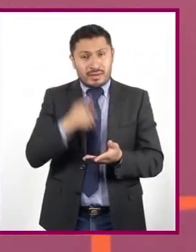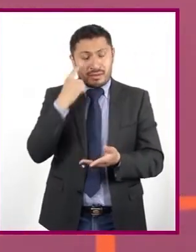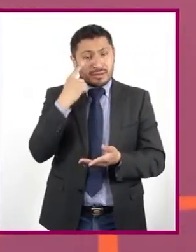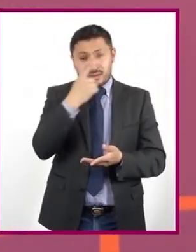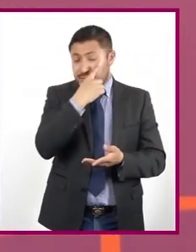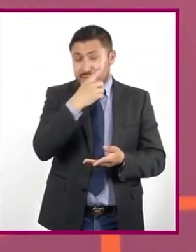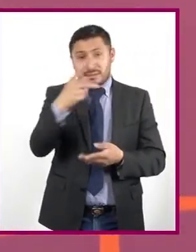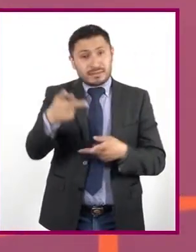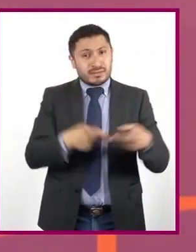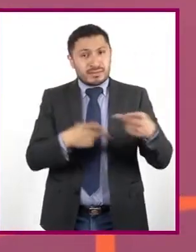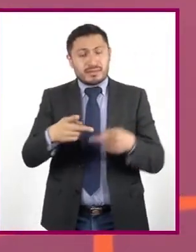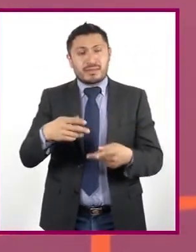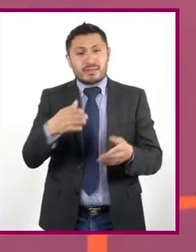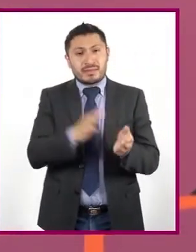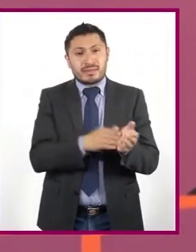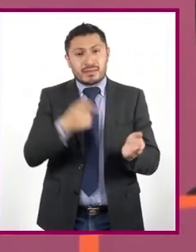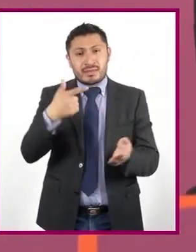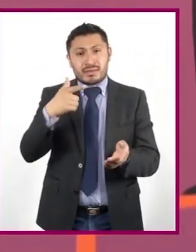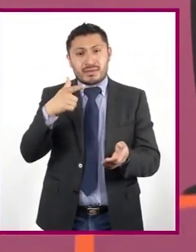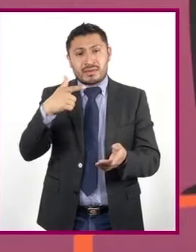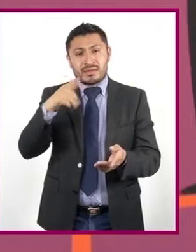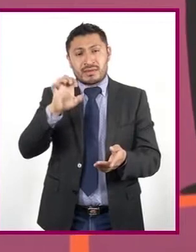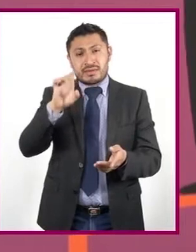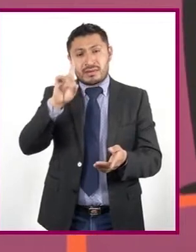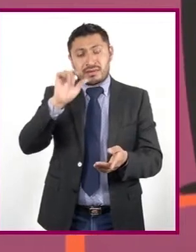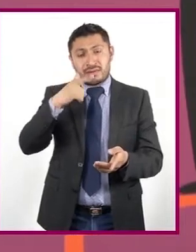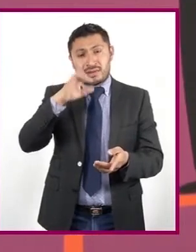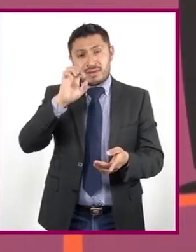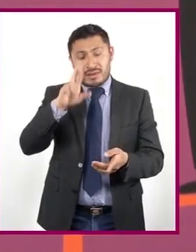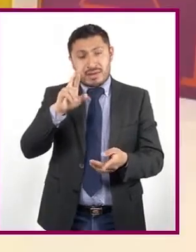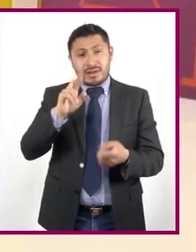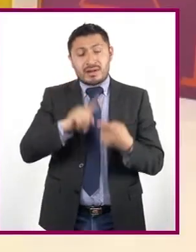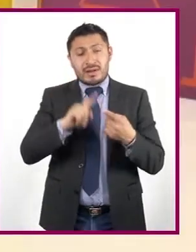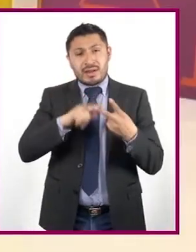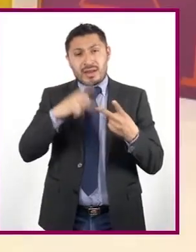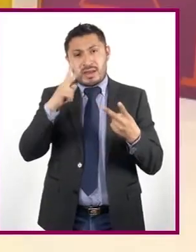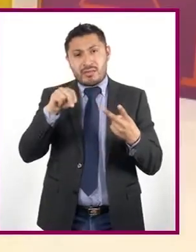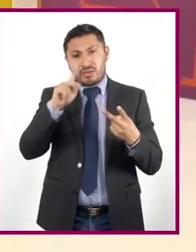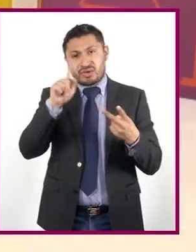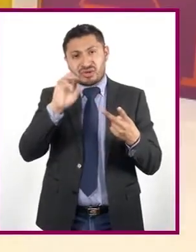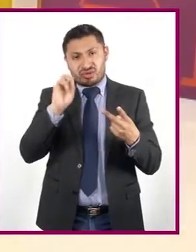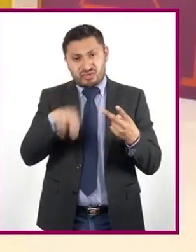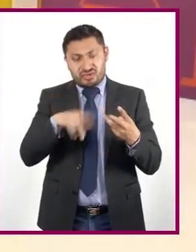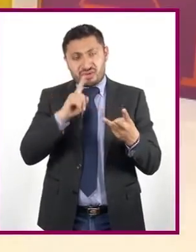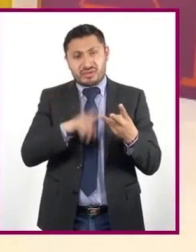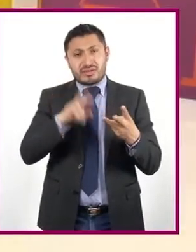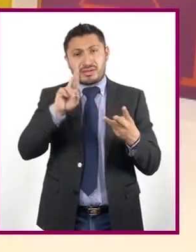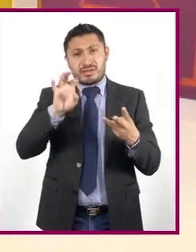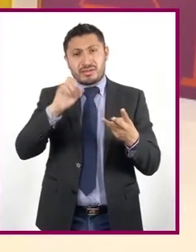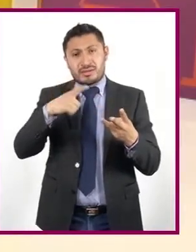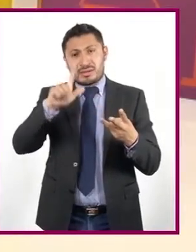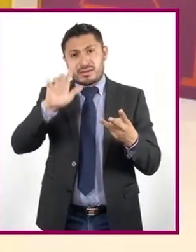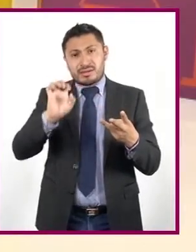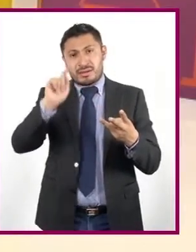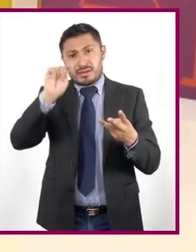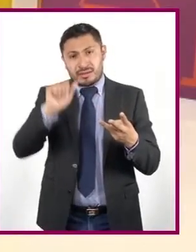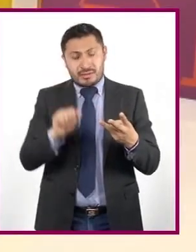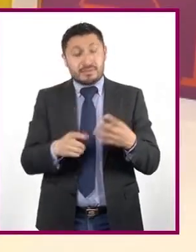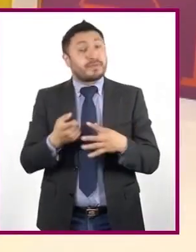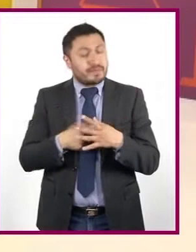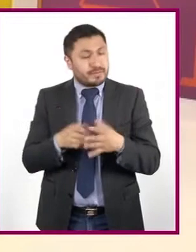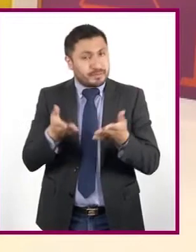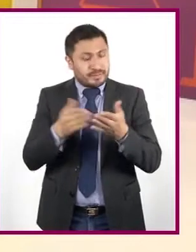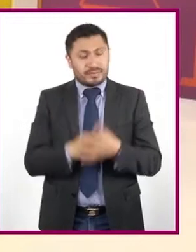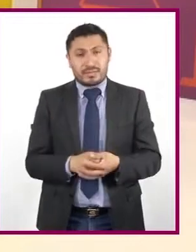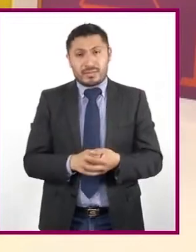tengan a la mano hojas Ledger, punzón y regleta. Empezamos. ¿Les ha ocurrido que